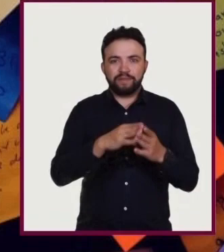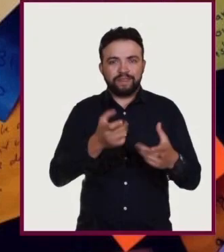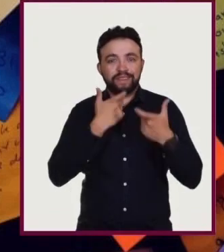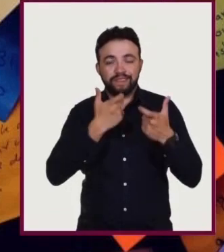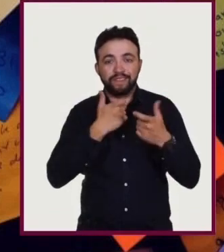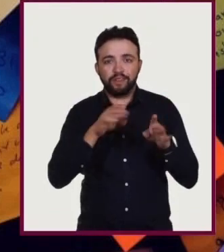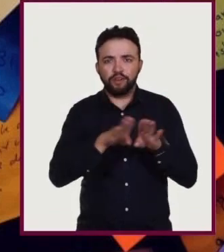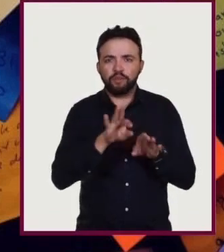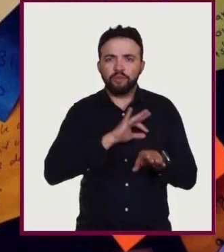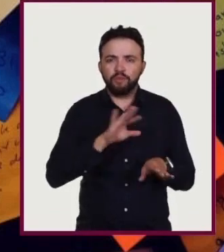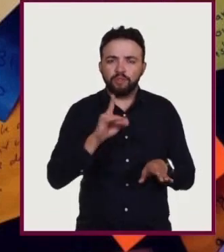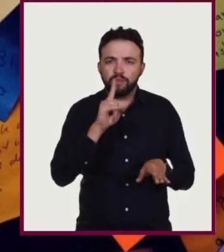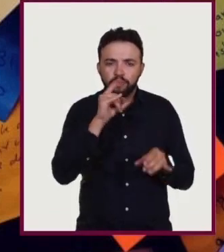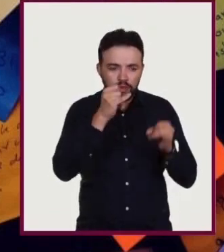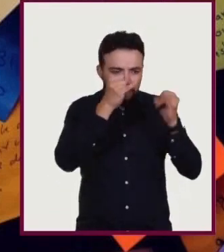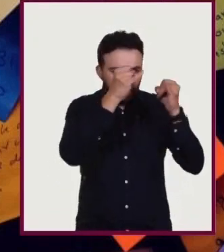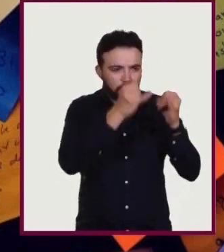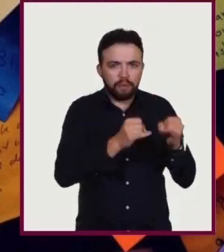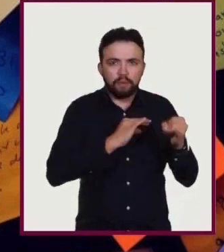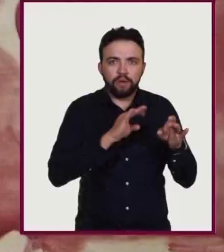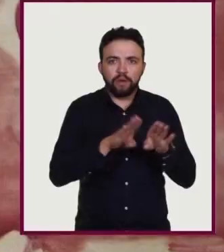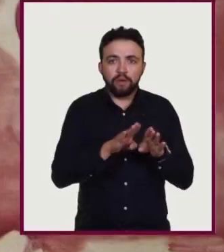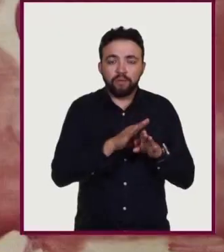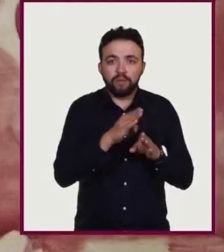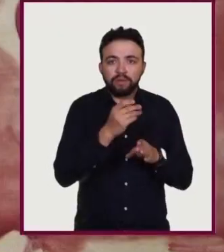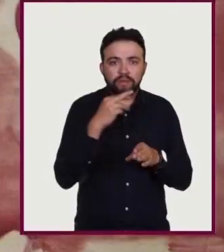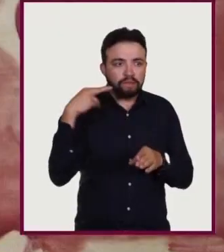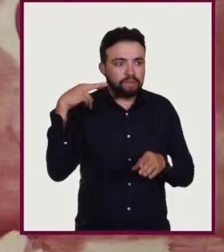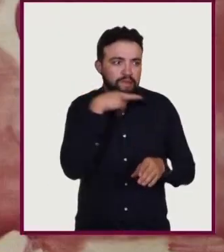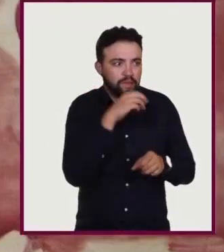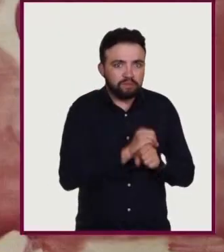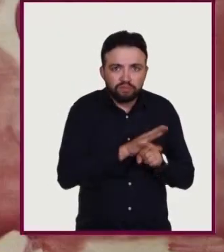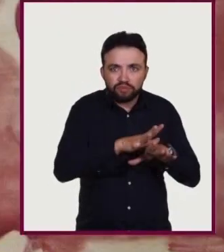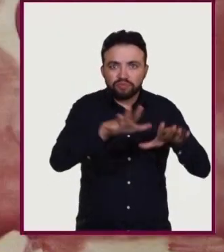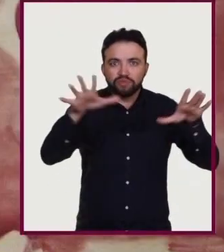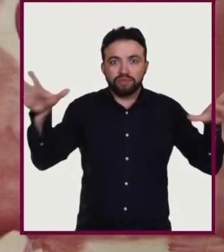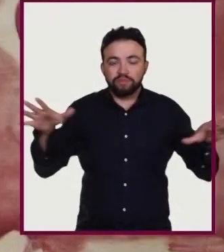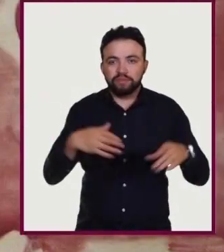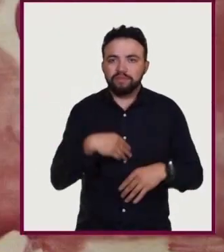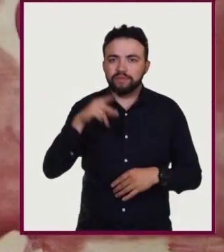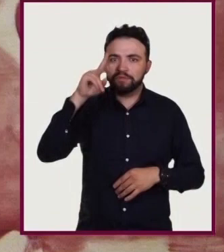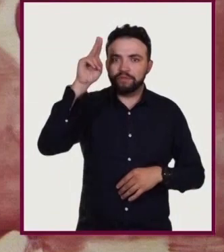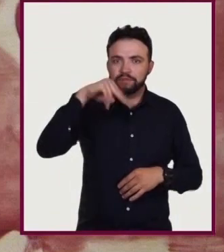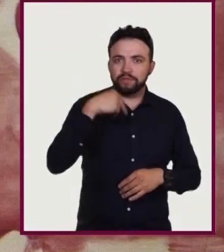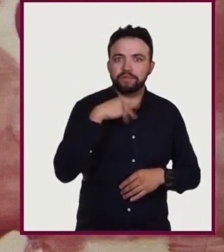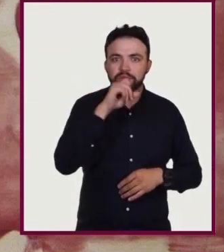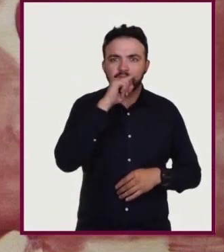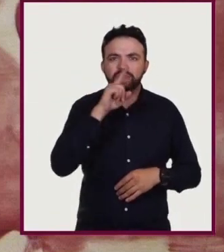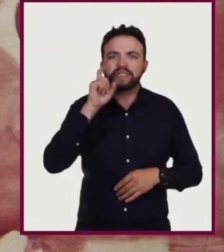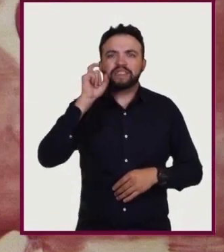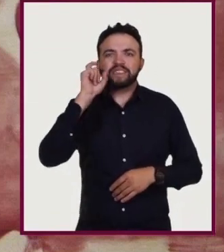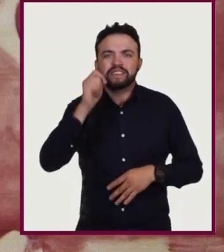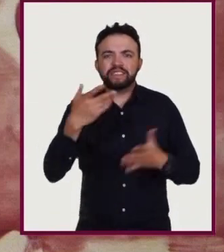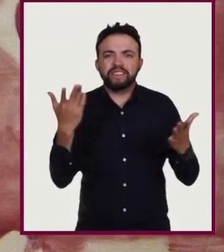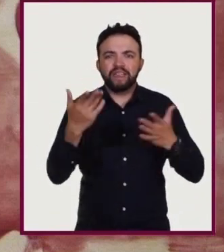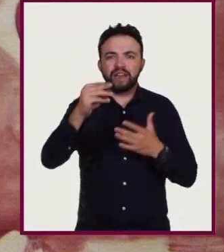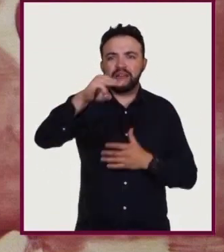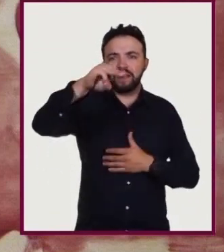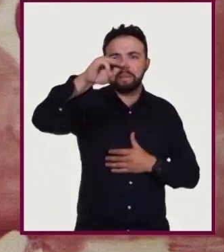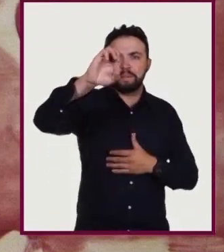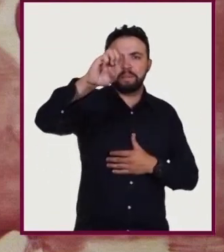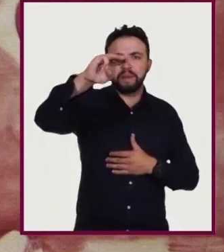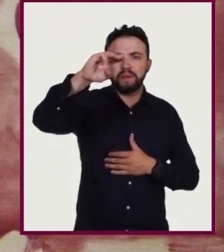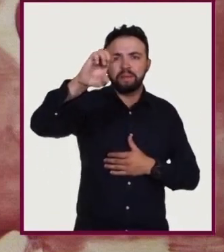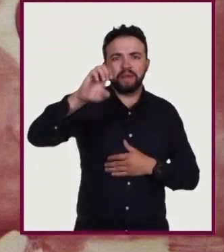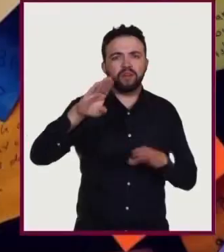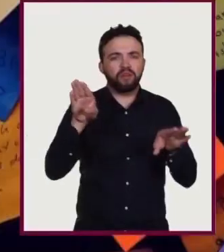que una imagen en tan solo segundos puede contar tanto? Fernanda, yo también me he preguntado quiénes son los autores de los memes o cómo